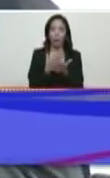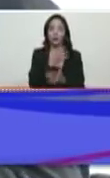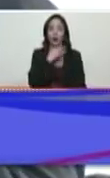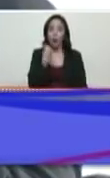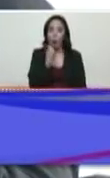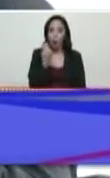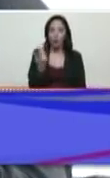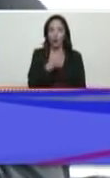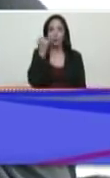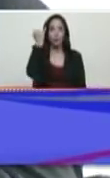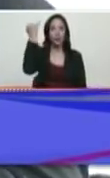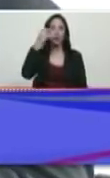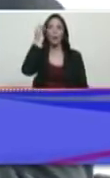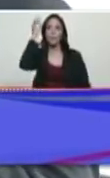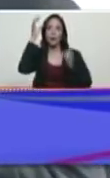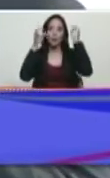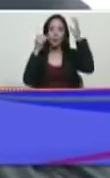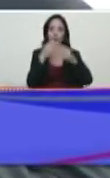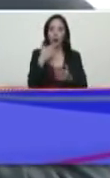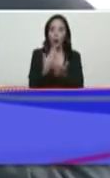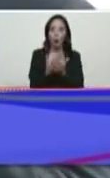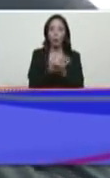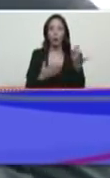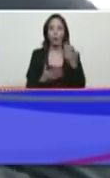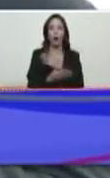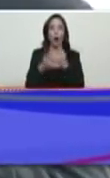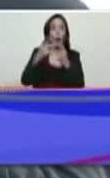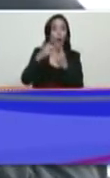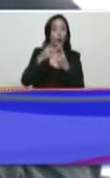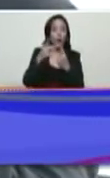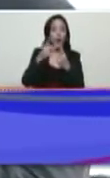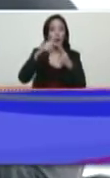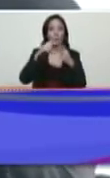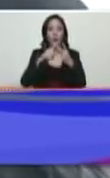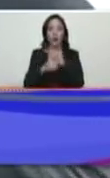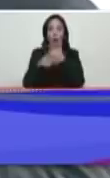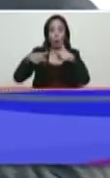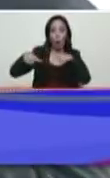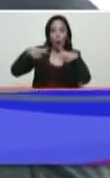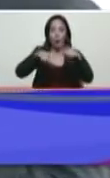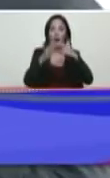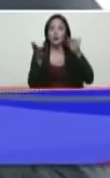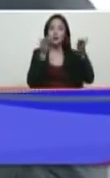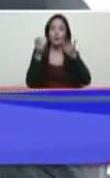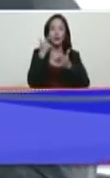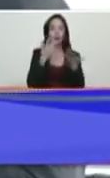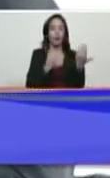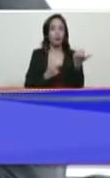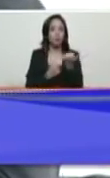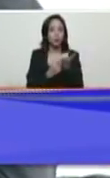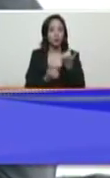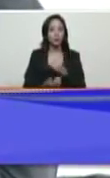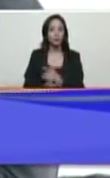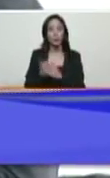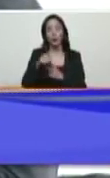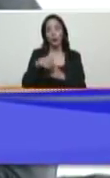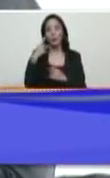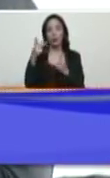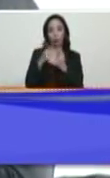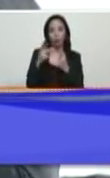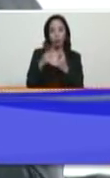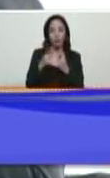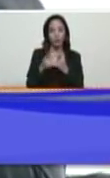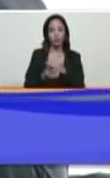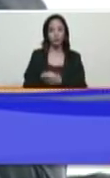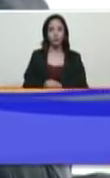de emprendedores para todo el servicio hotelero, de posadas, de servicios asociados a los hoteles y posadas